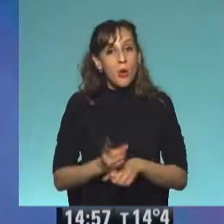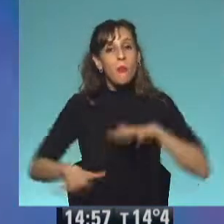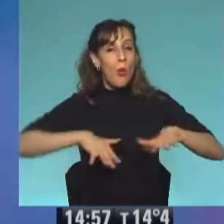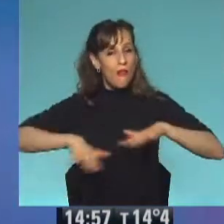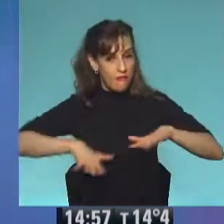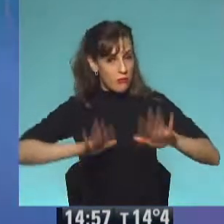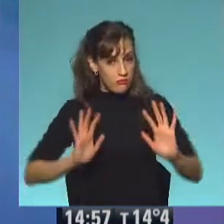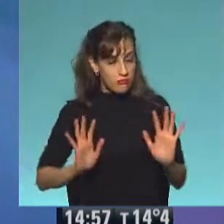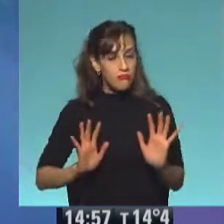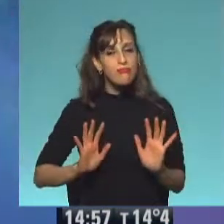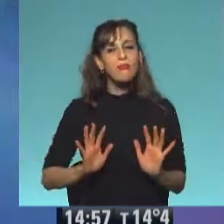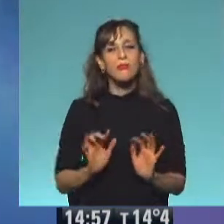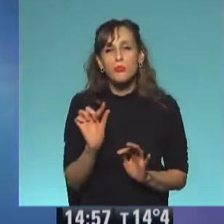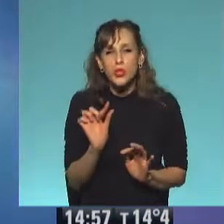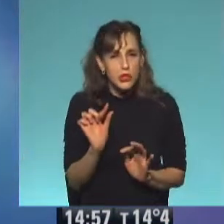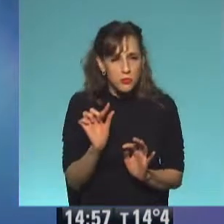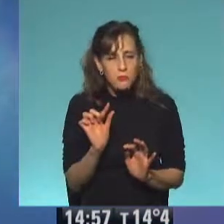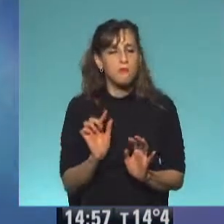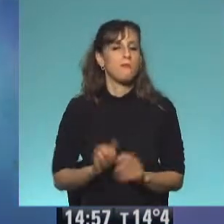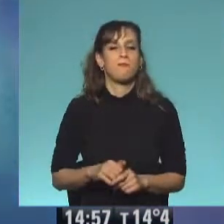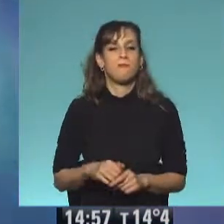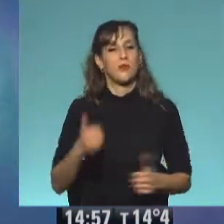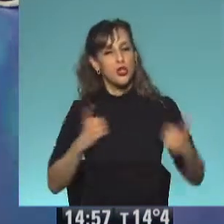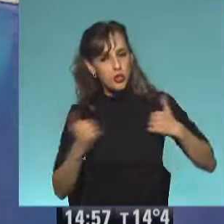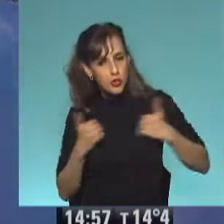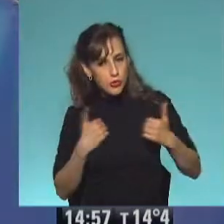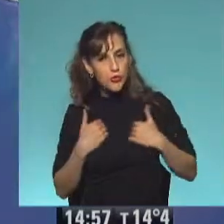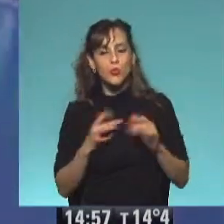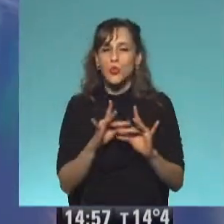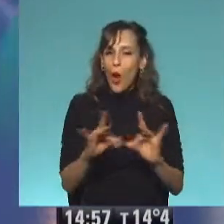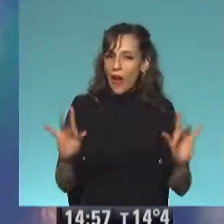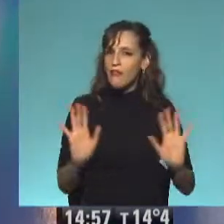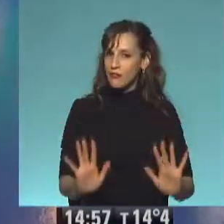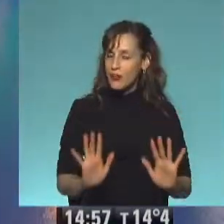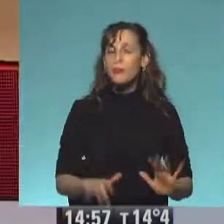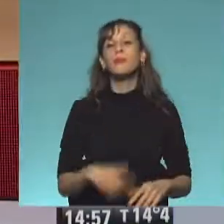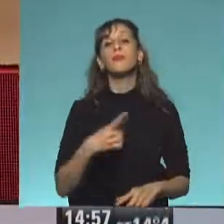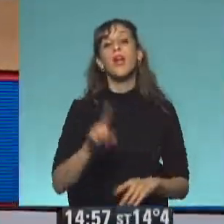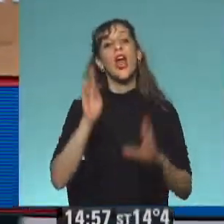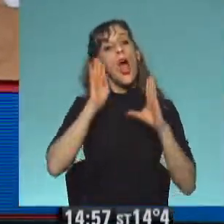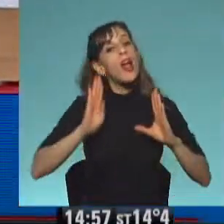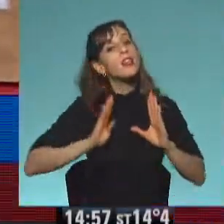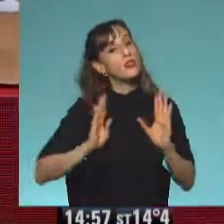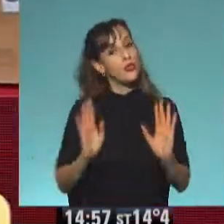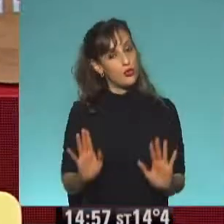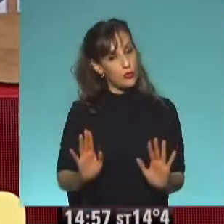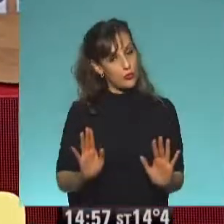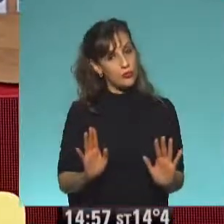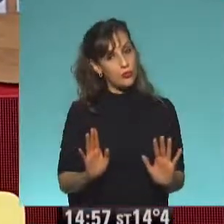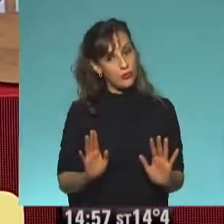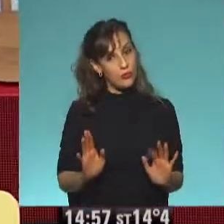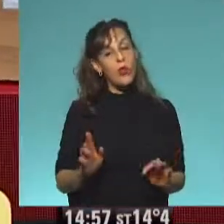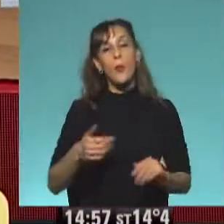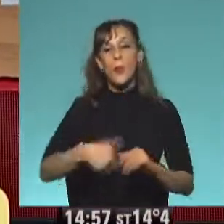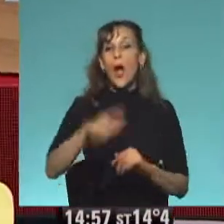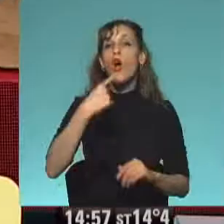haciendo autocrítica por el lugar producto existe una atención atención de un casta aumento actual pero con los colores del semáforo